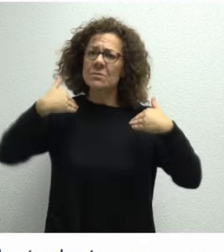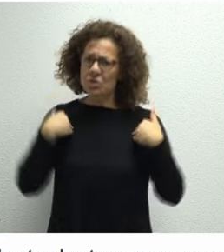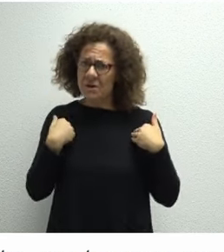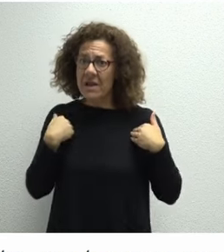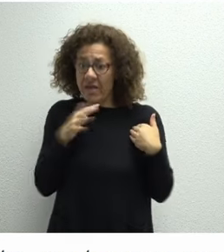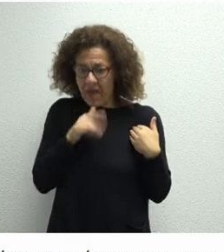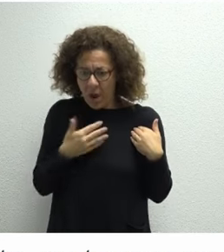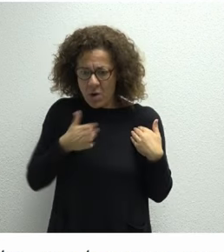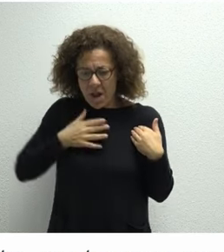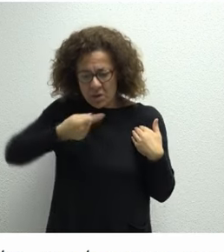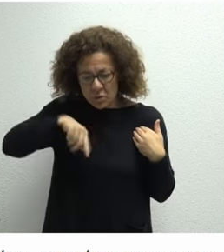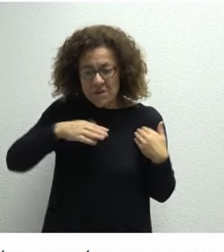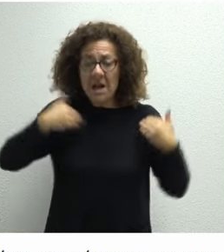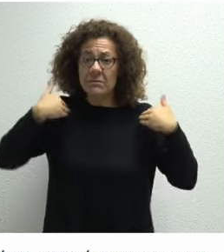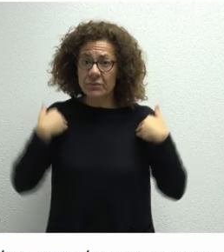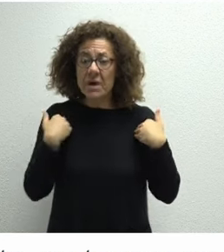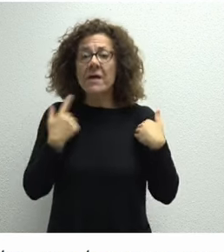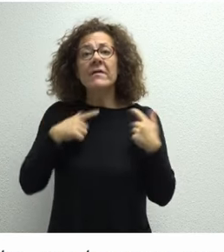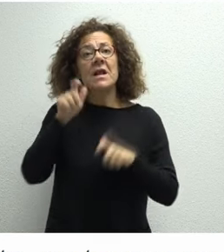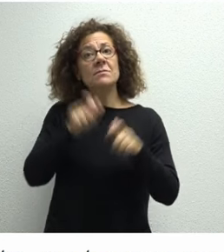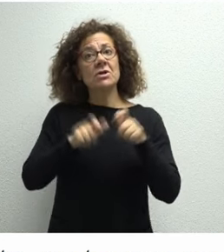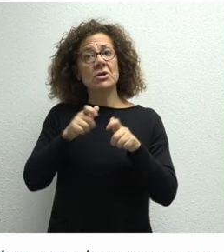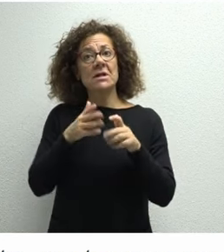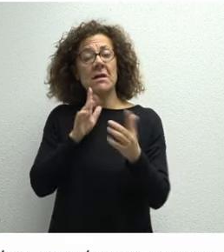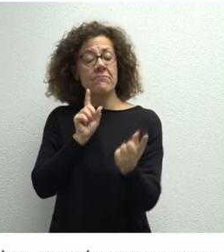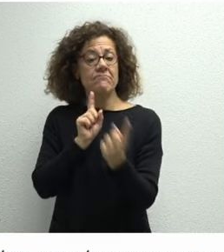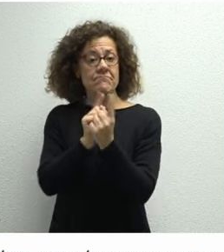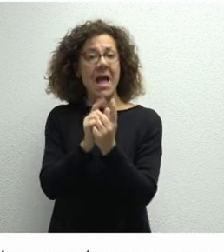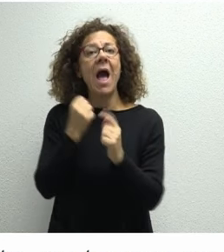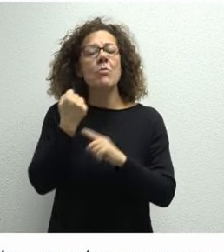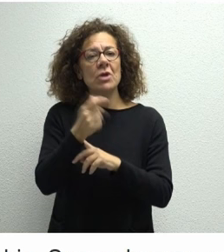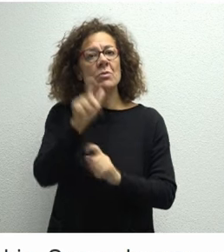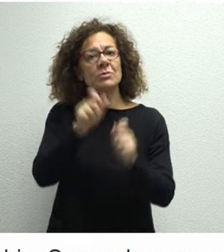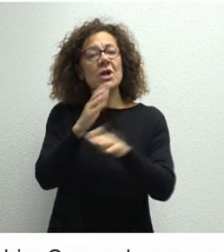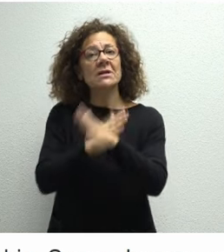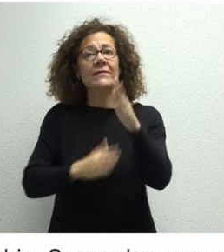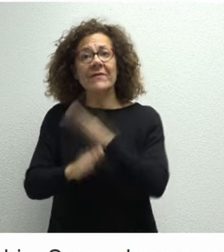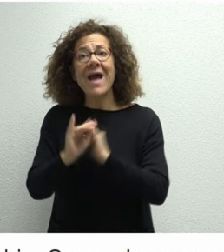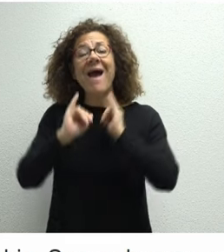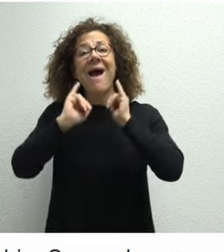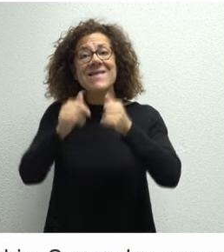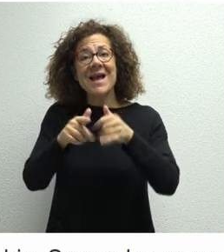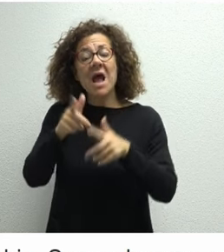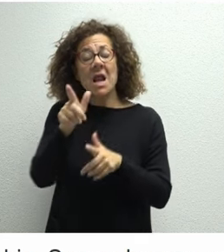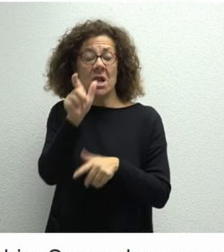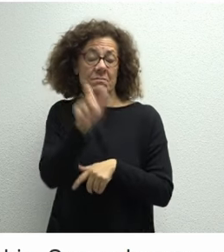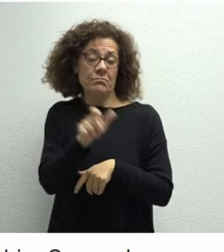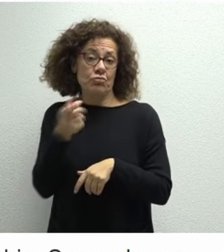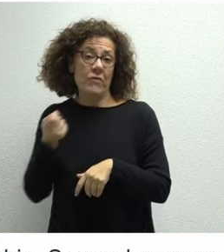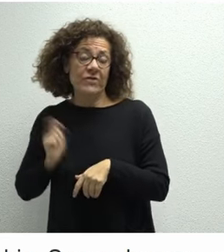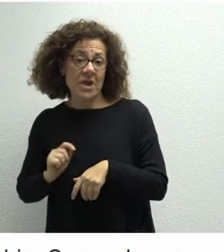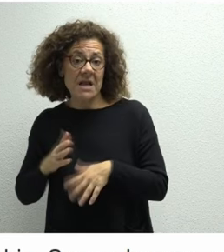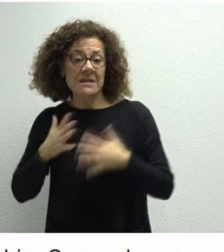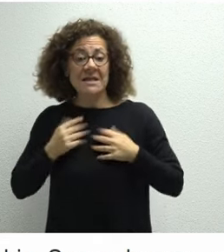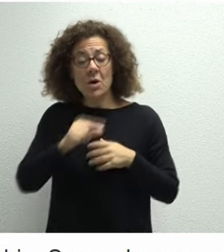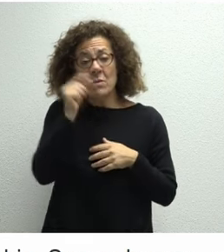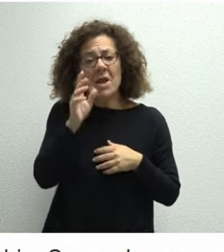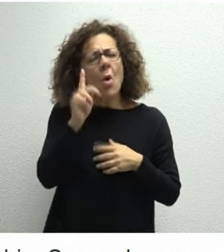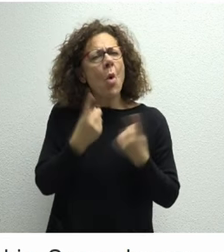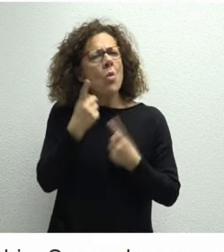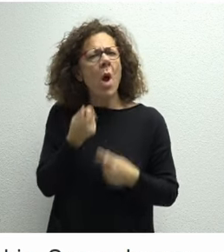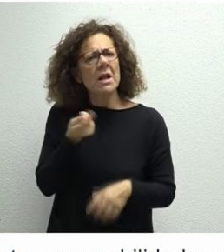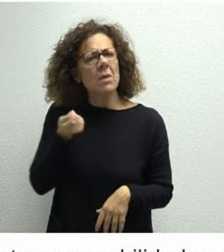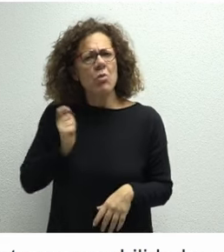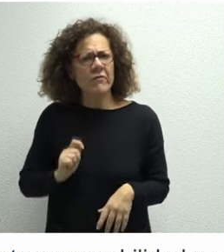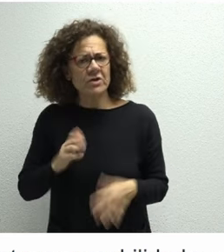responsabilidad de Los profesionales que atendemos a las personas con discapacidad que apoyamos el llegar a Los profesionales de la Salud Mental o a cualquier profesional de la salud con